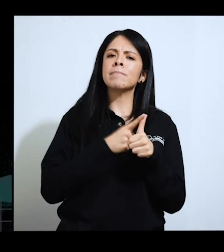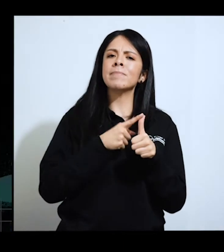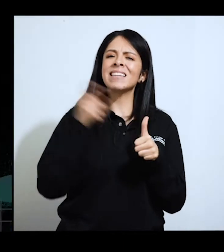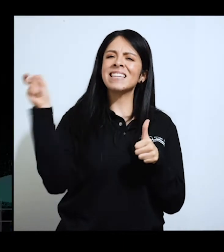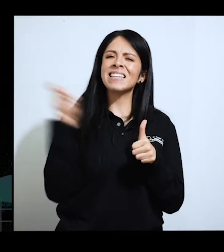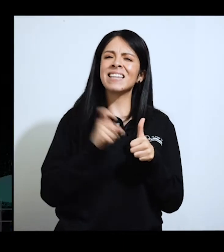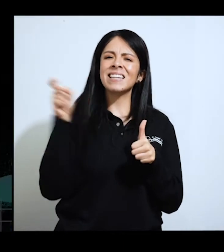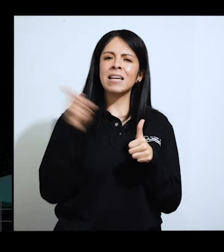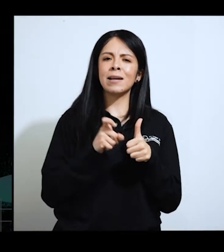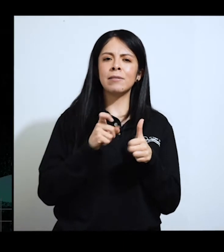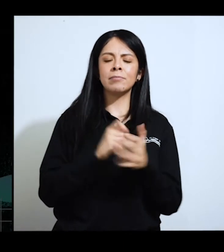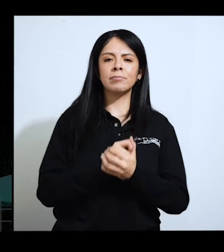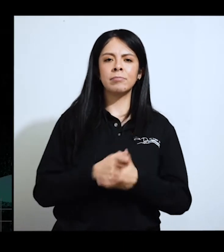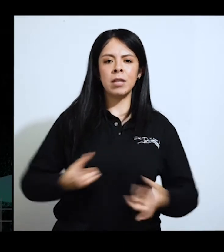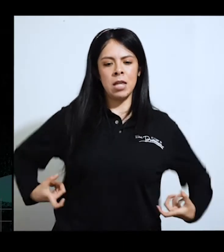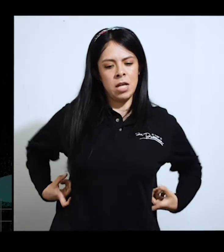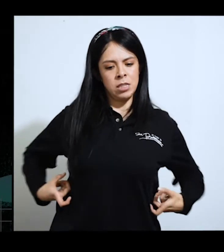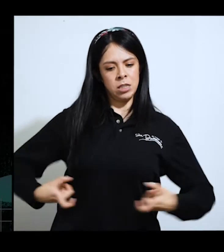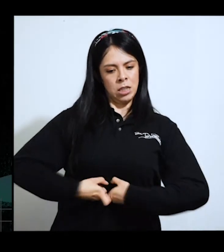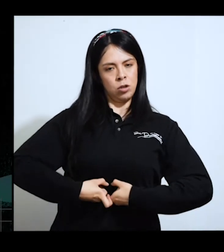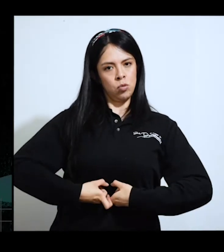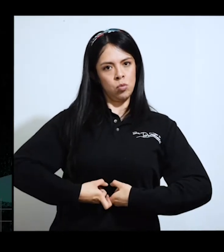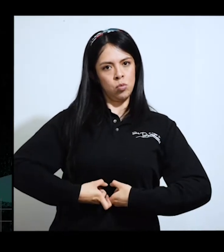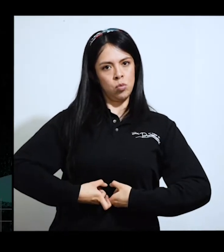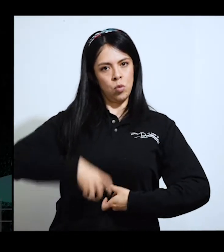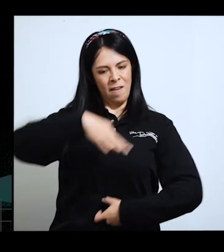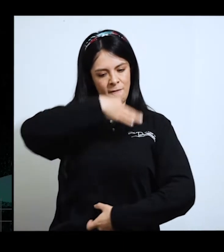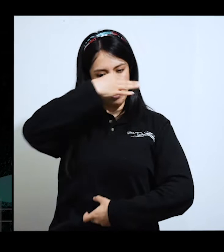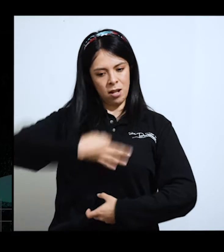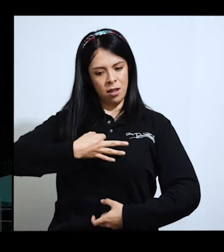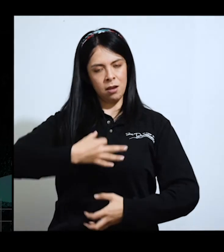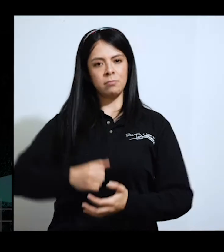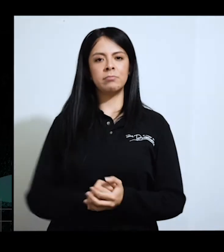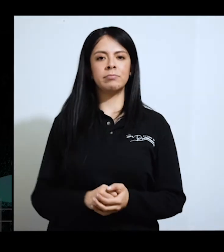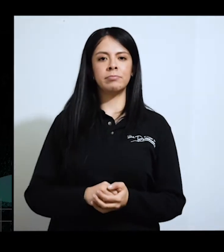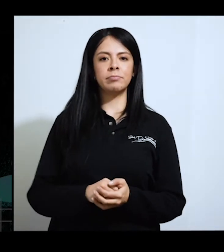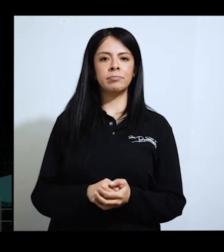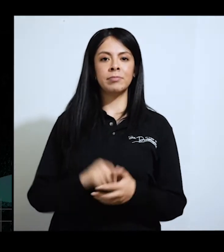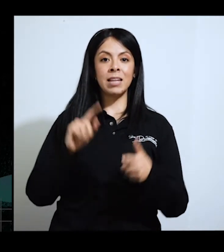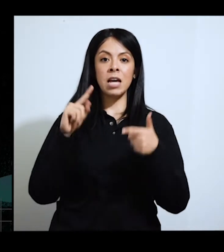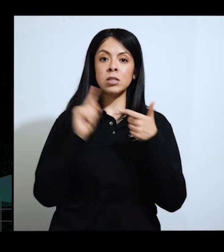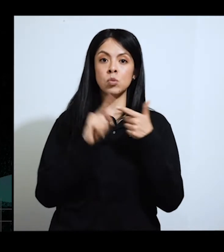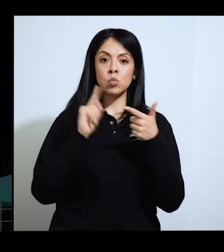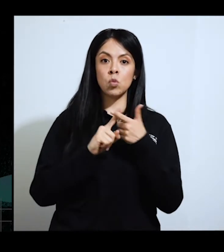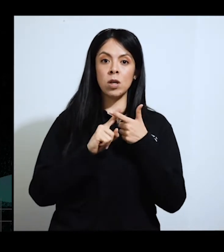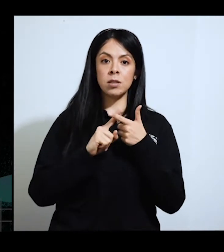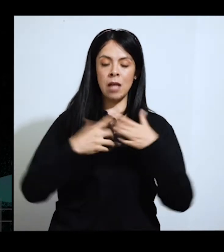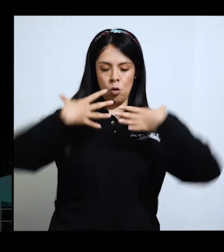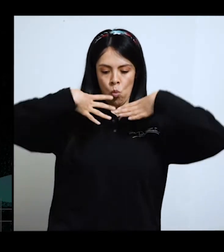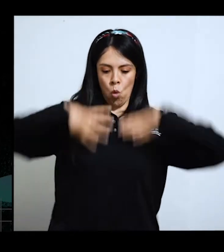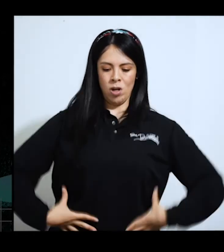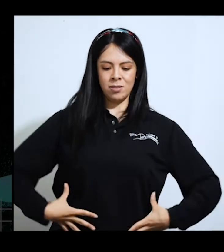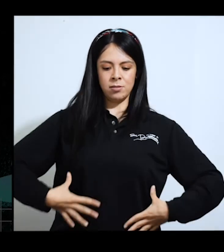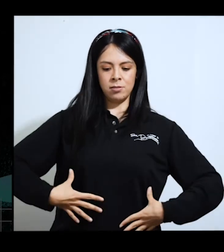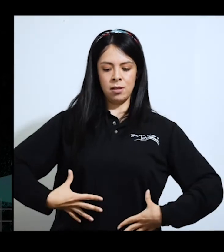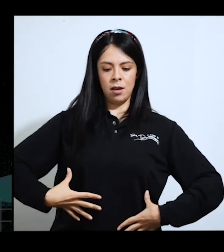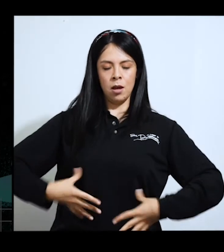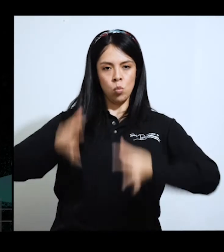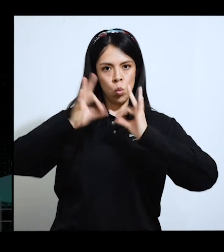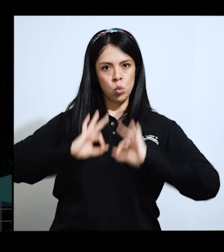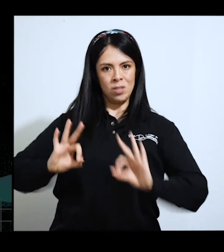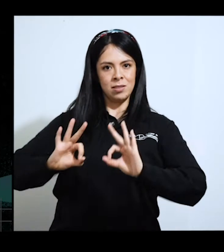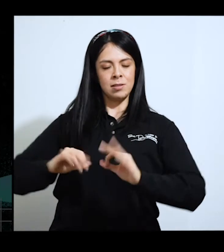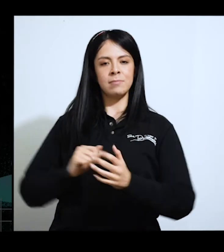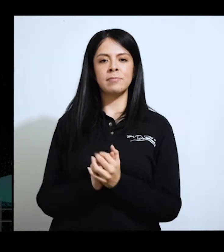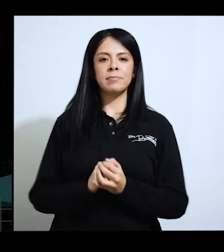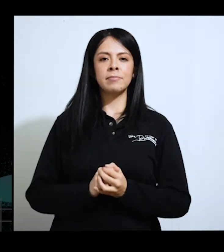que ponernos el cinturón de la verdad. Luego nos habla de la coraza de justicia.